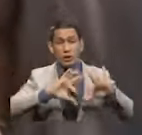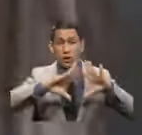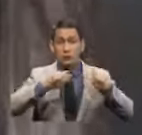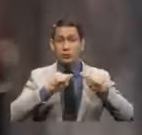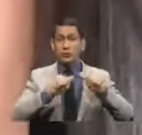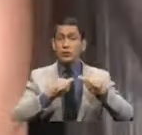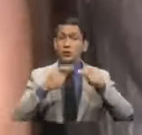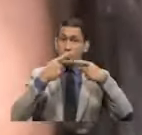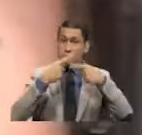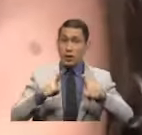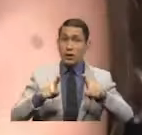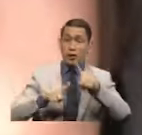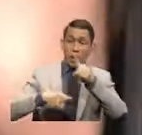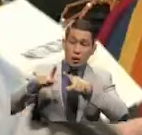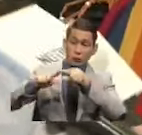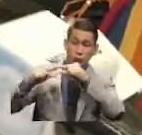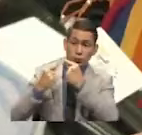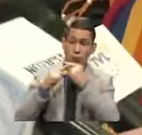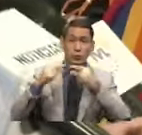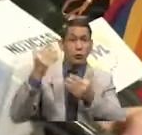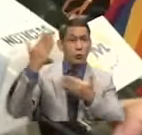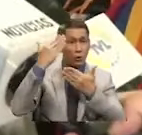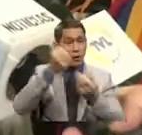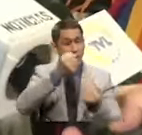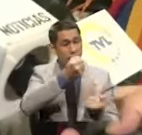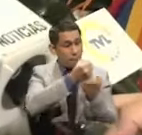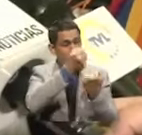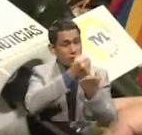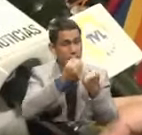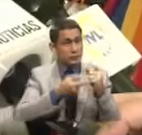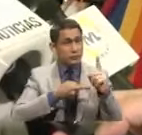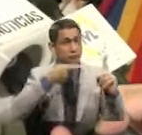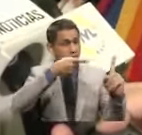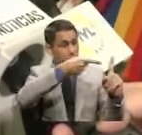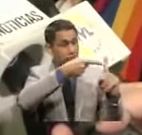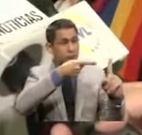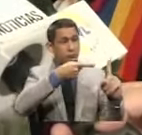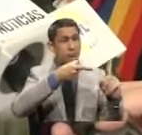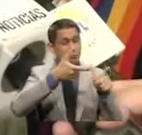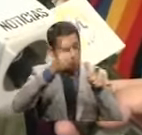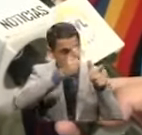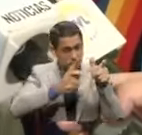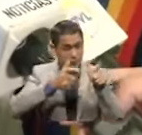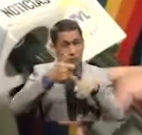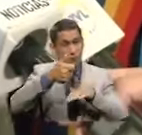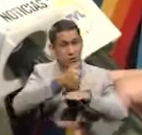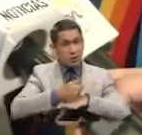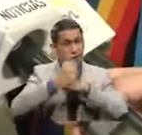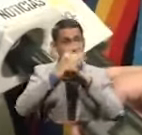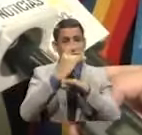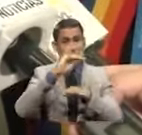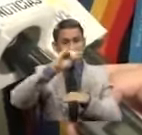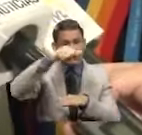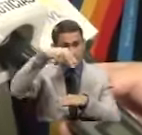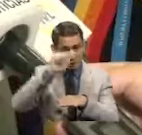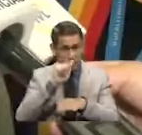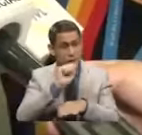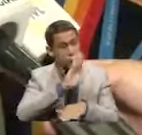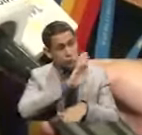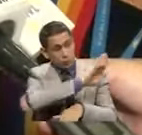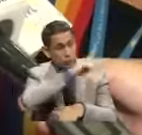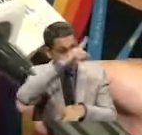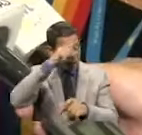respaldar la gestión de Diana Salazar. Respaldamos todas las actividades que estén enmarcadas en la